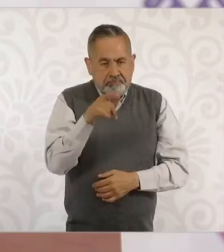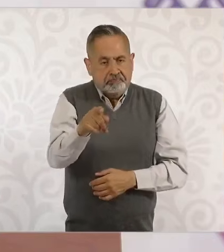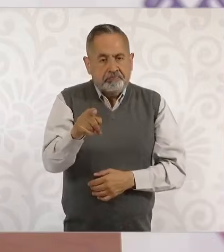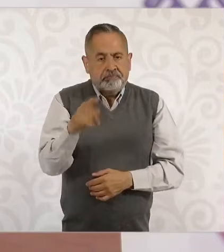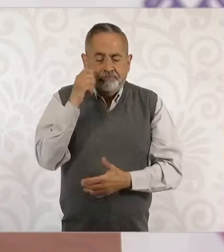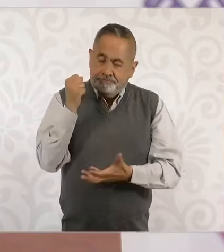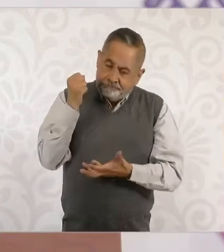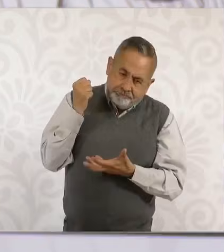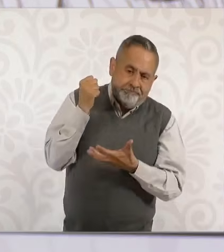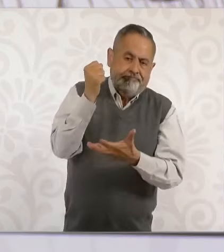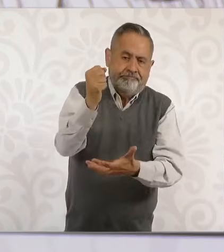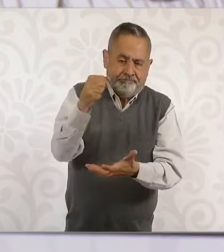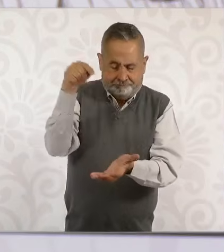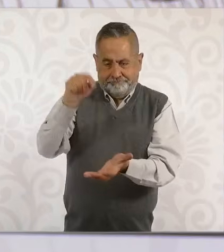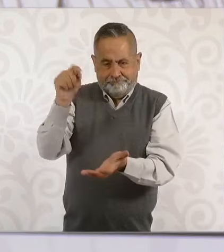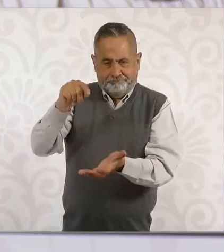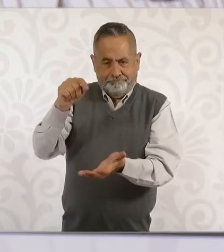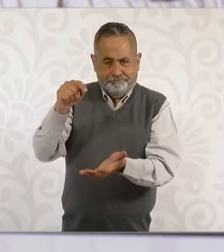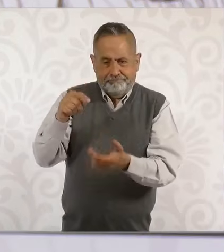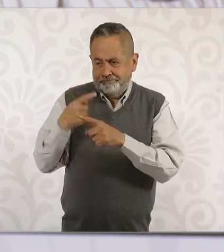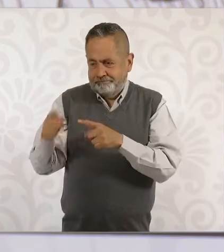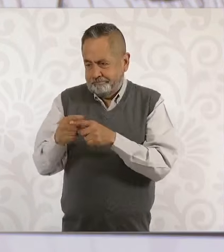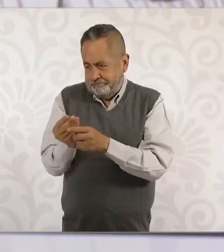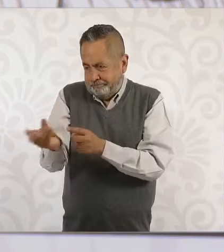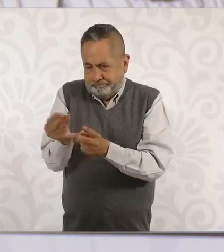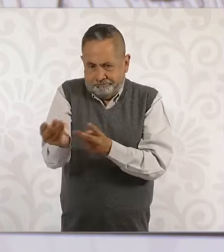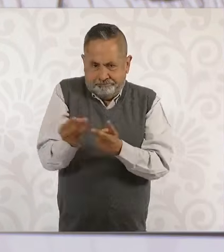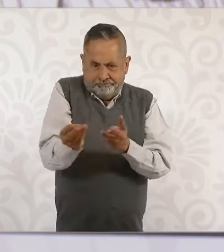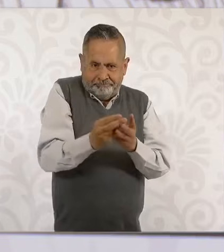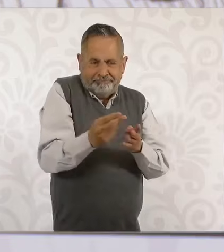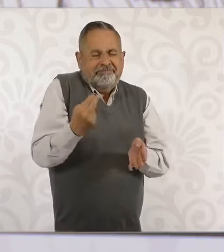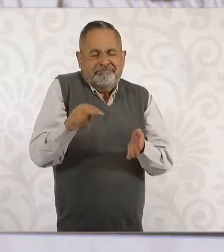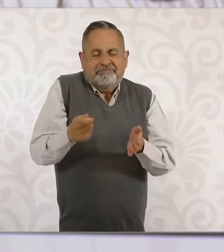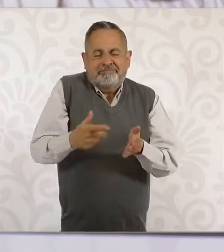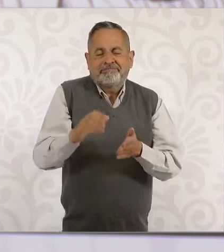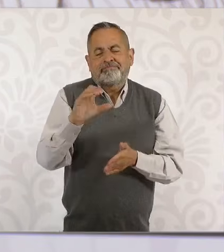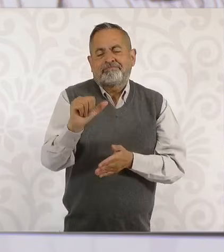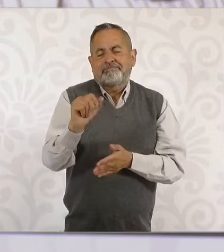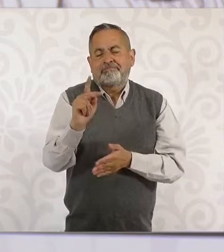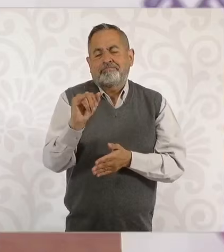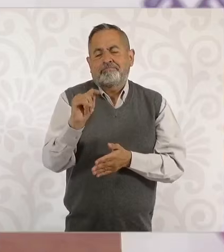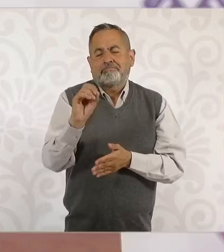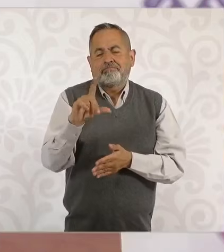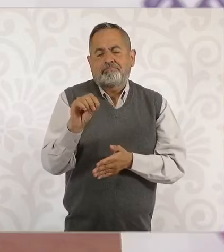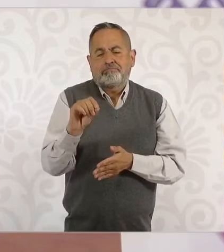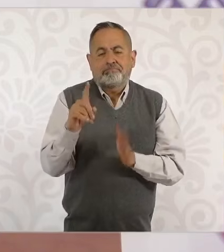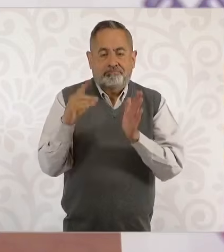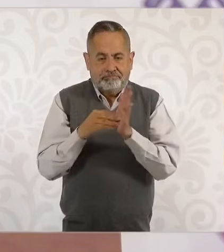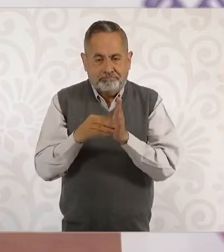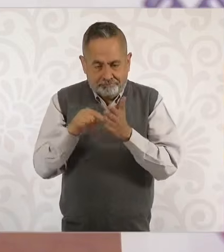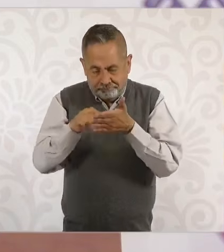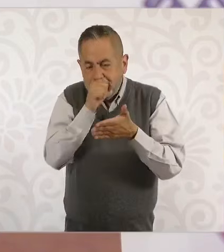El presupuesto público tiene pues diversos capítulos, se llama. El capítulo 1000 son